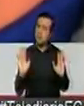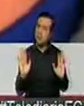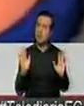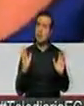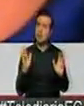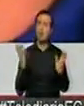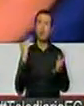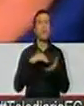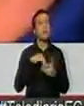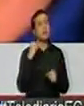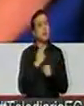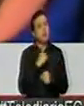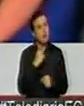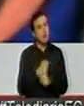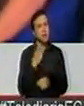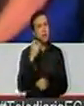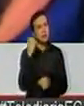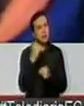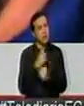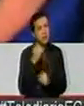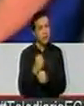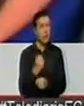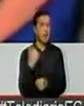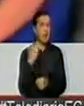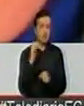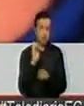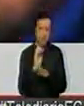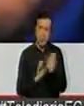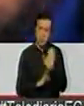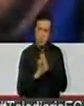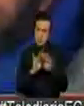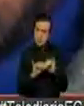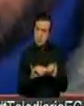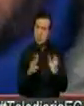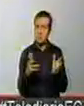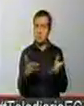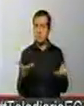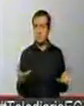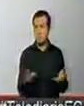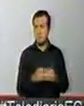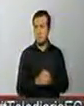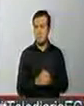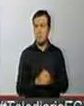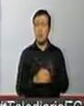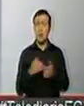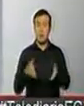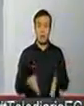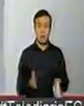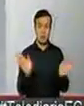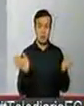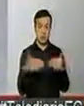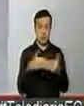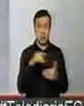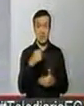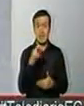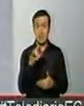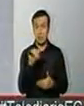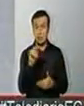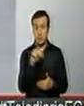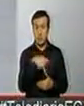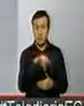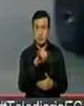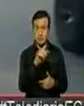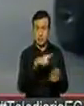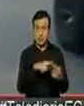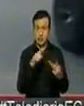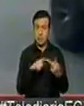ponernos a trabajar, realmente, ponernos a trabajar y sacar al país adelante. Con esto no hacemos nada. Vías estatales como la Cuenca Girón Pasaje y la Cuenca Molleturo